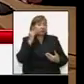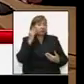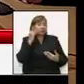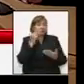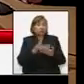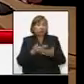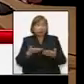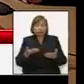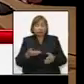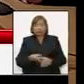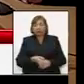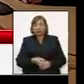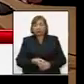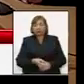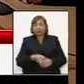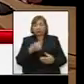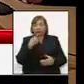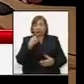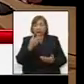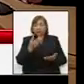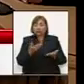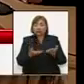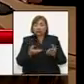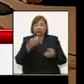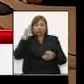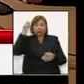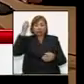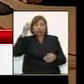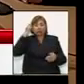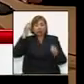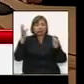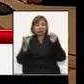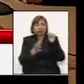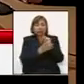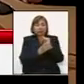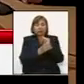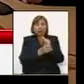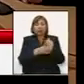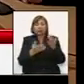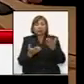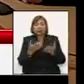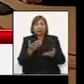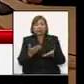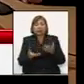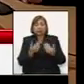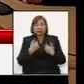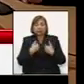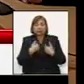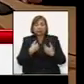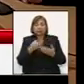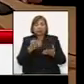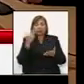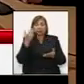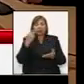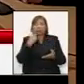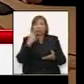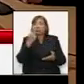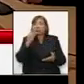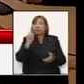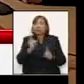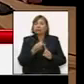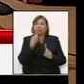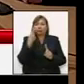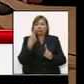tipo de procedimientos y en detención de políticas, de políticos en todo caso, en cuántos había participado. Él dijo que era el